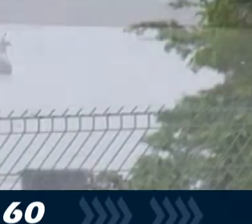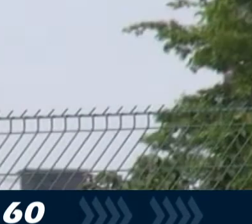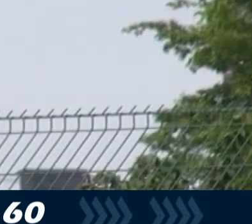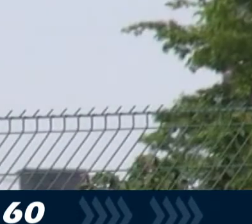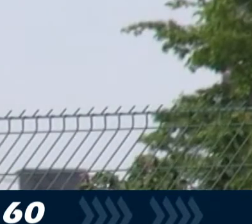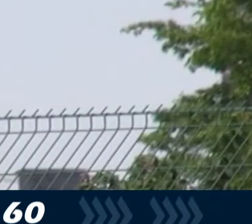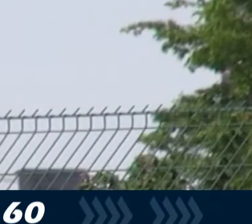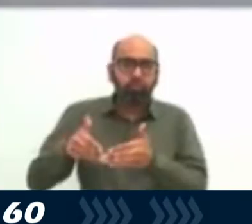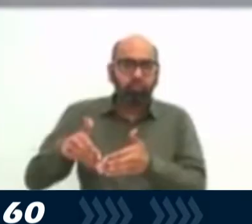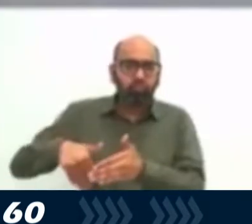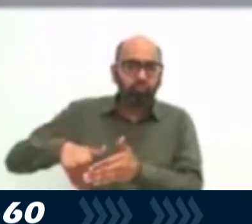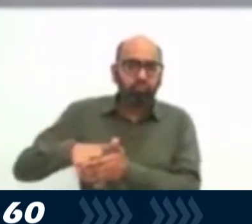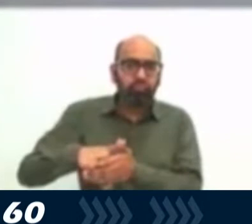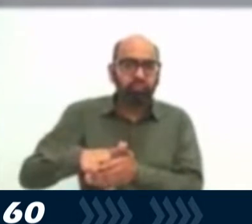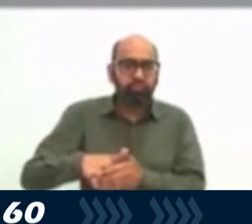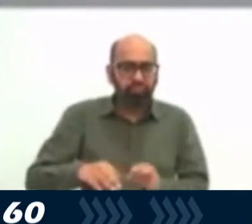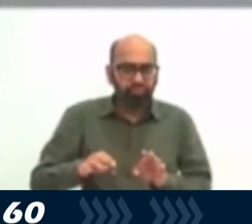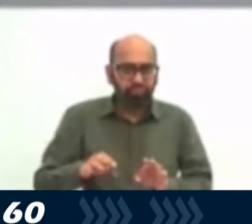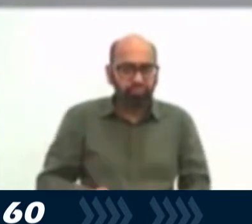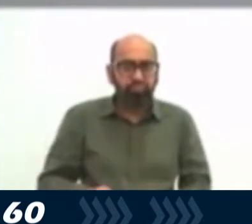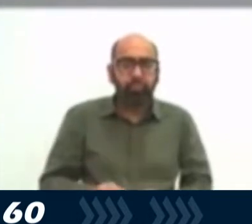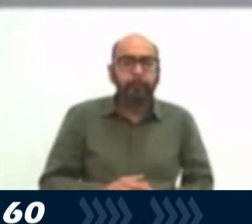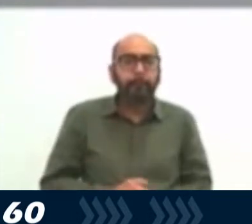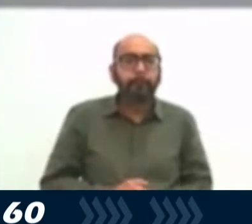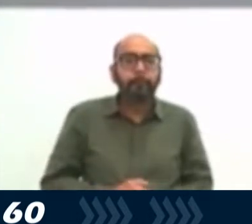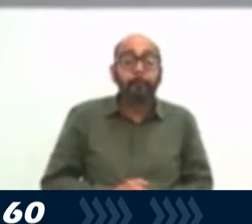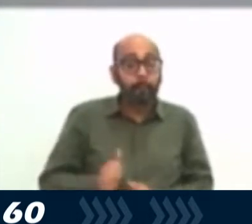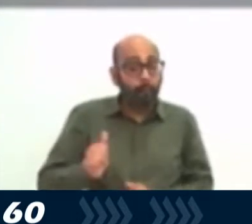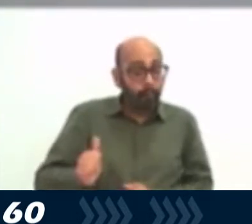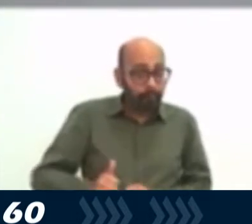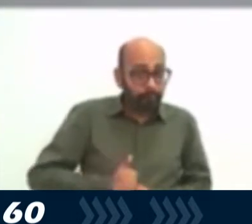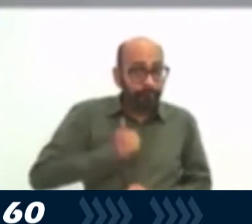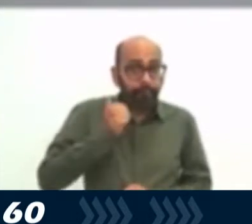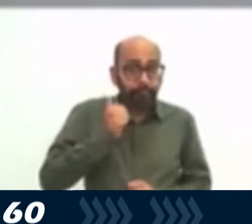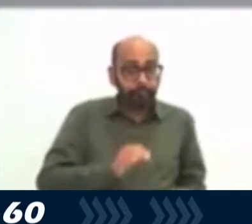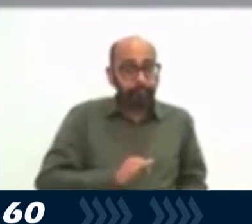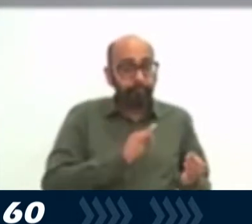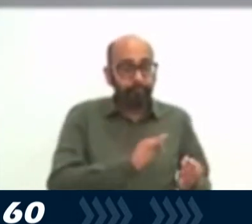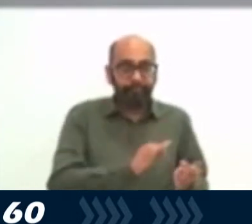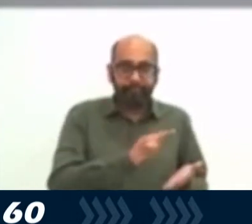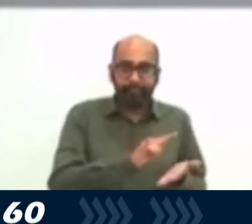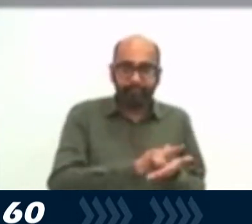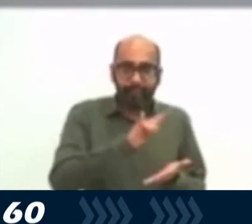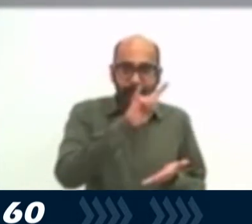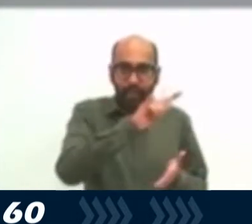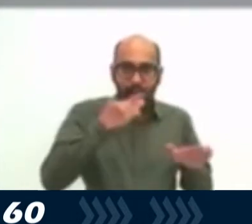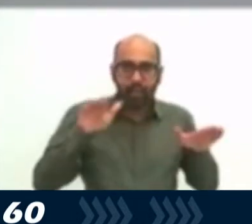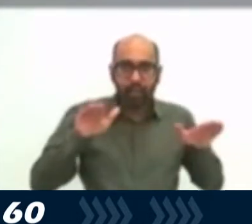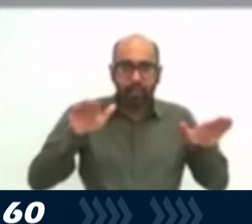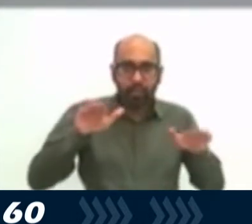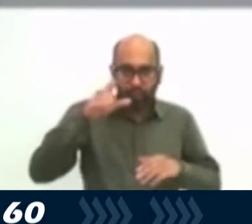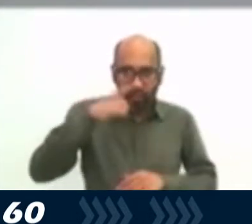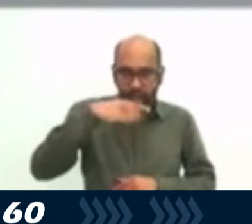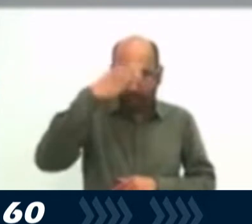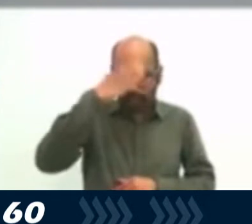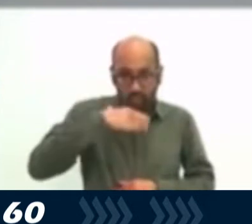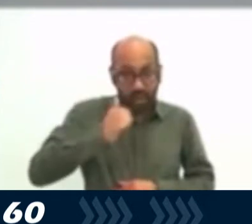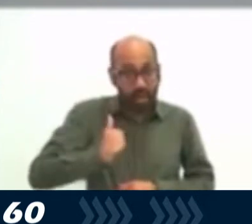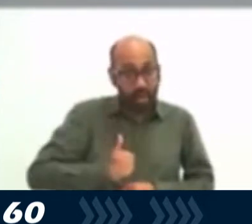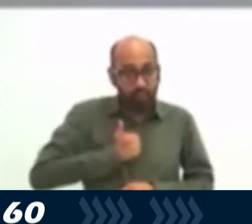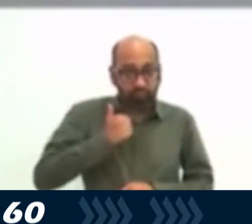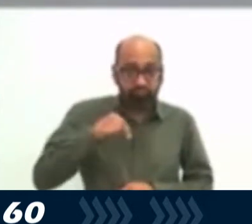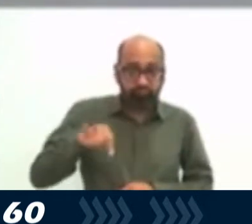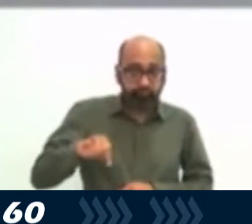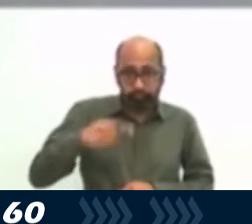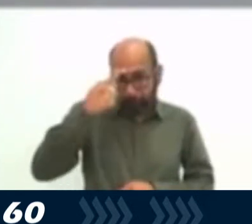9.000 empleos directos. Se aprovechará la cercanía del aeropuerto Lázaro Cárdenas para lograr un desarrollo